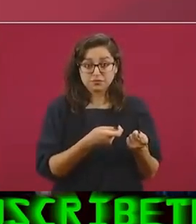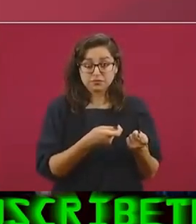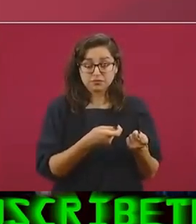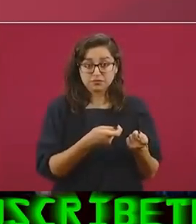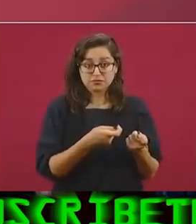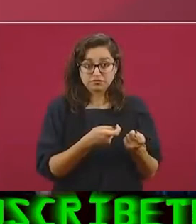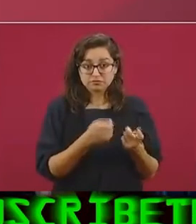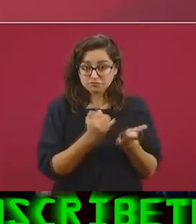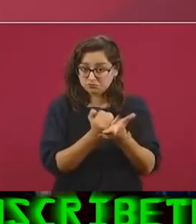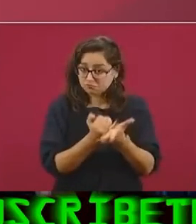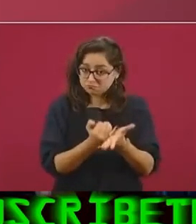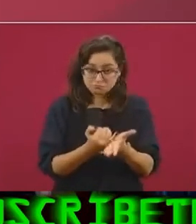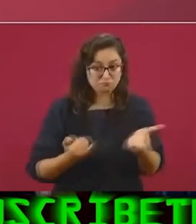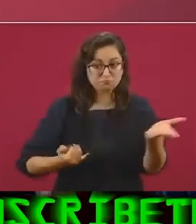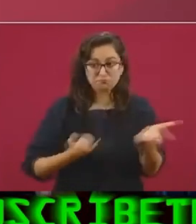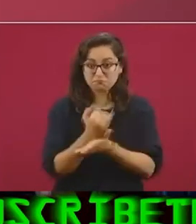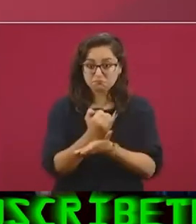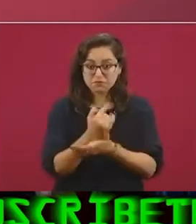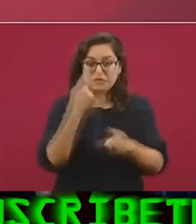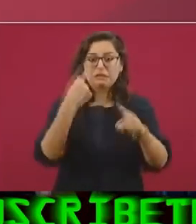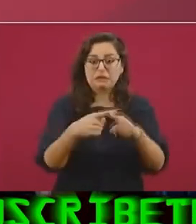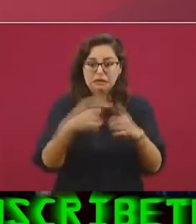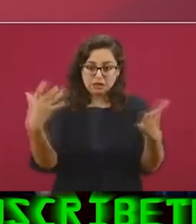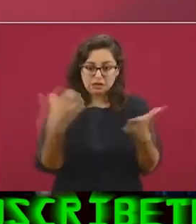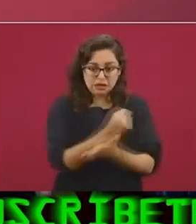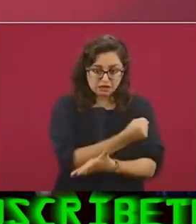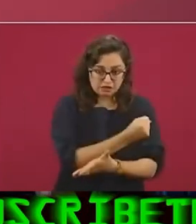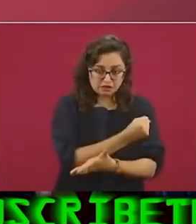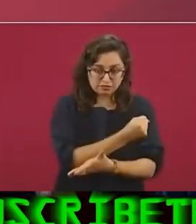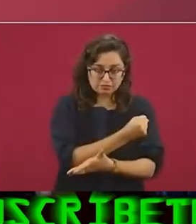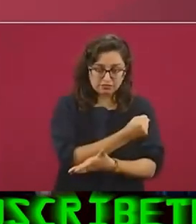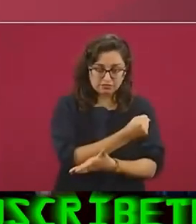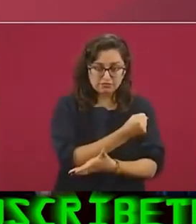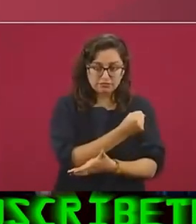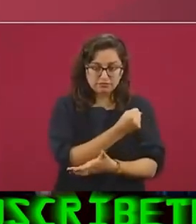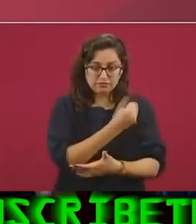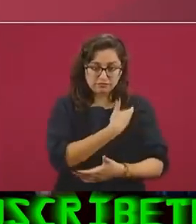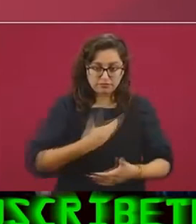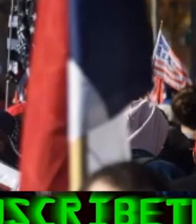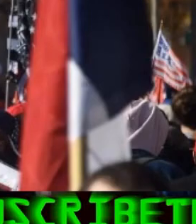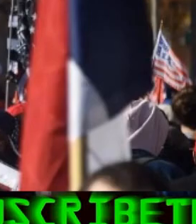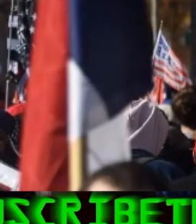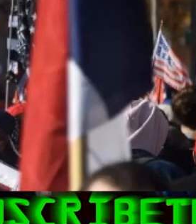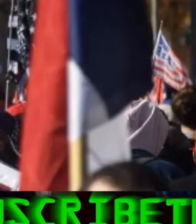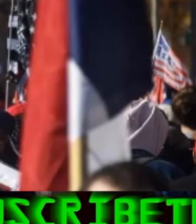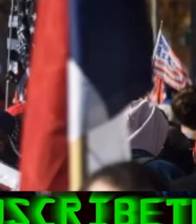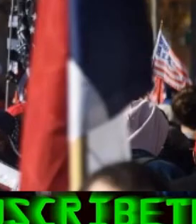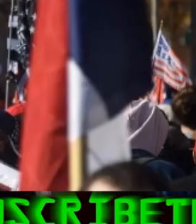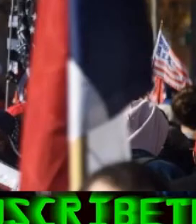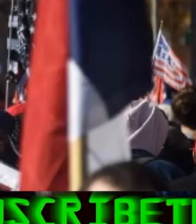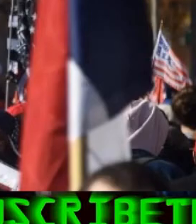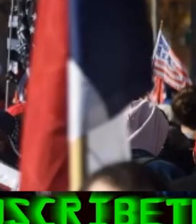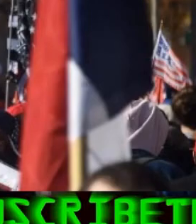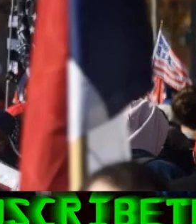están a favor de Joe Biden. Pero me parece a mí que Joe Biden pues es una persona pues era una persona difícil